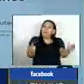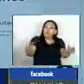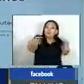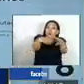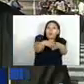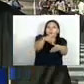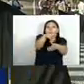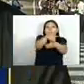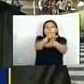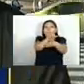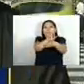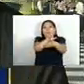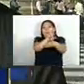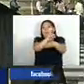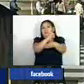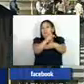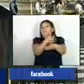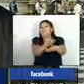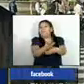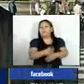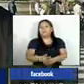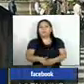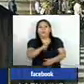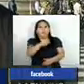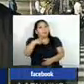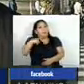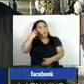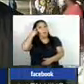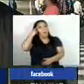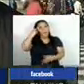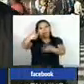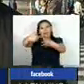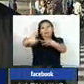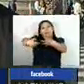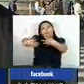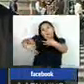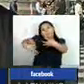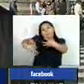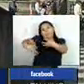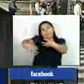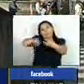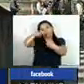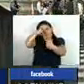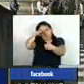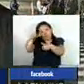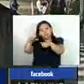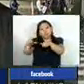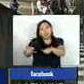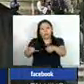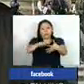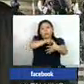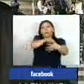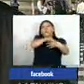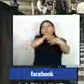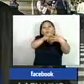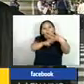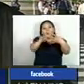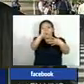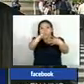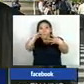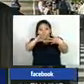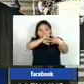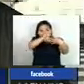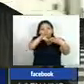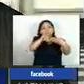realizan. Hacen acuerdos o leyes que vayan en común en los cuatro países para beneficiar,